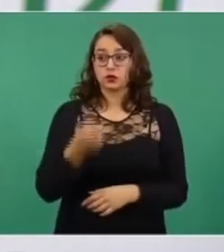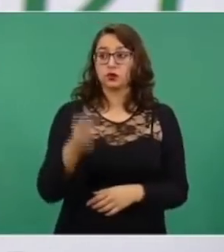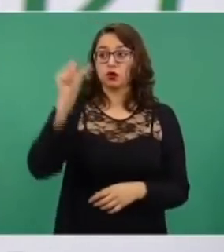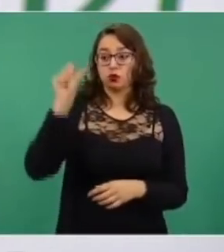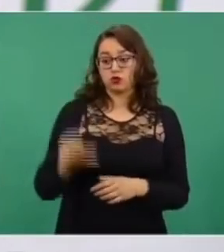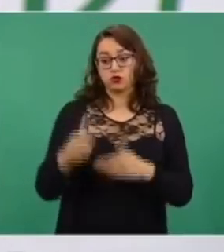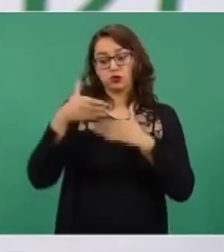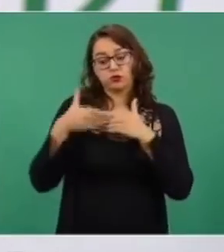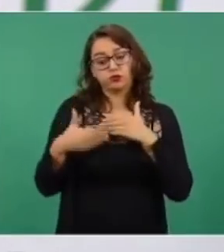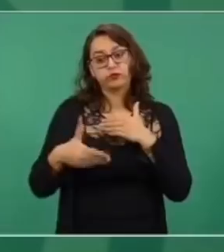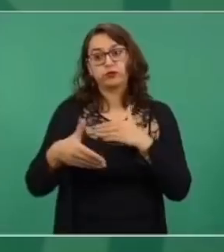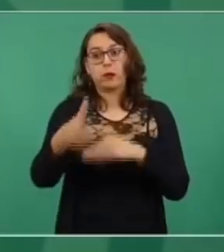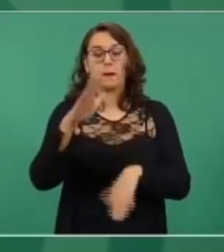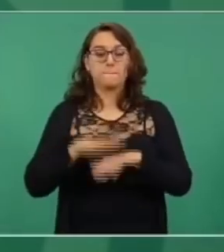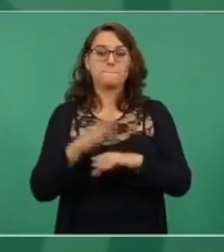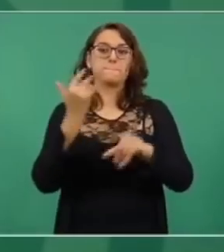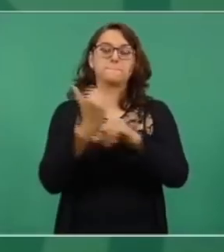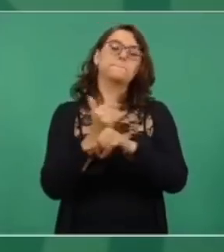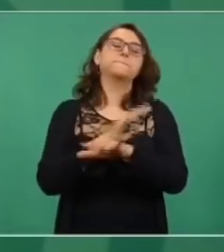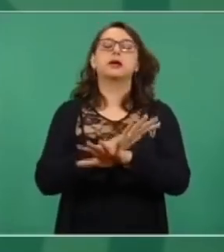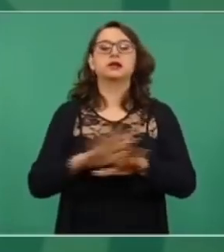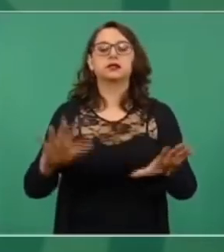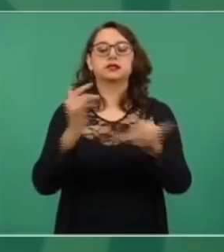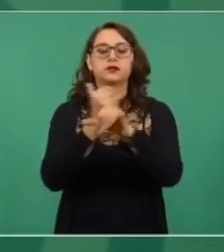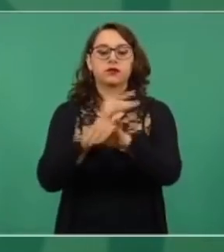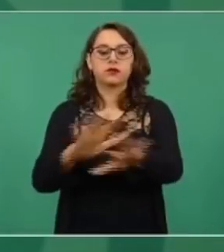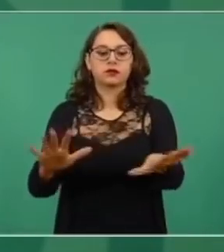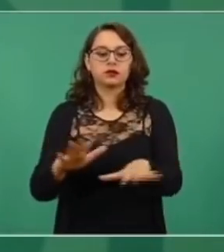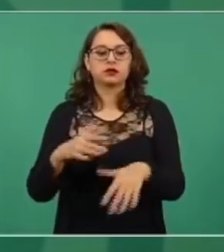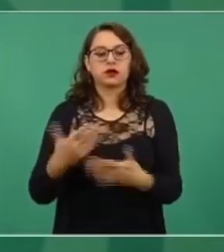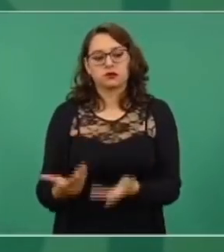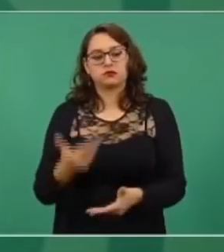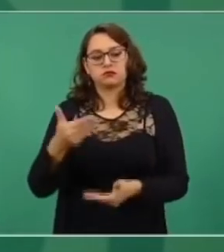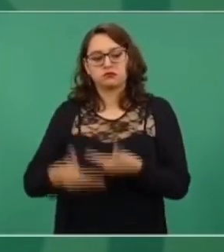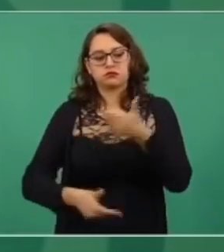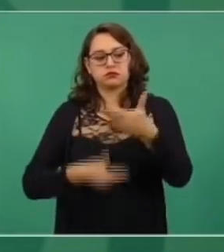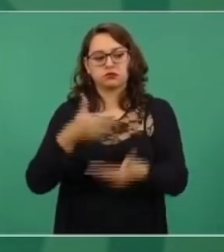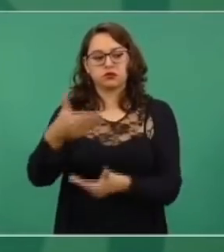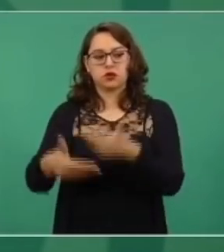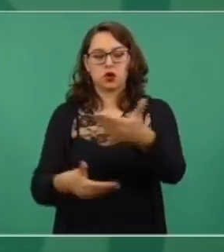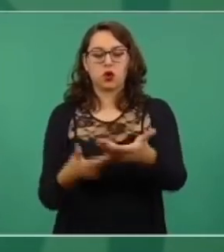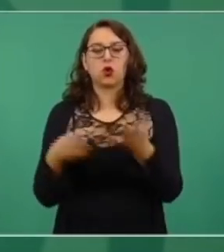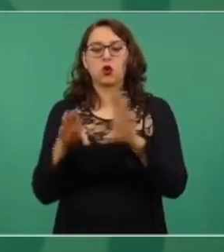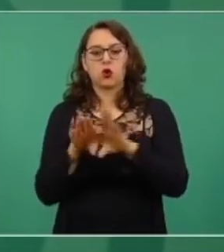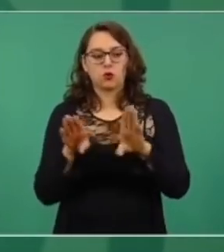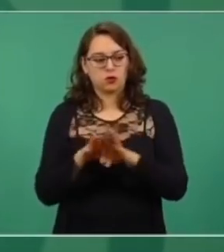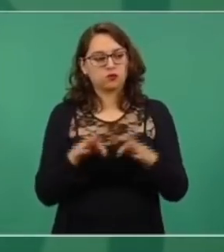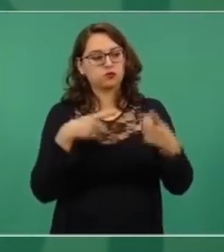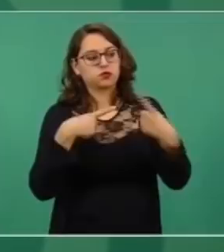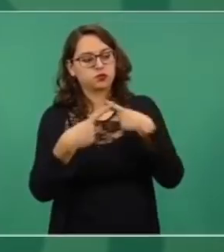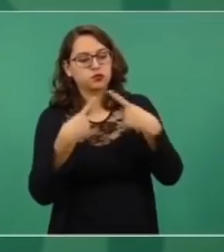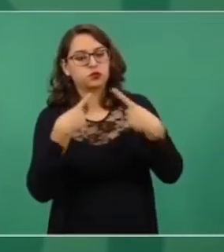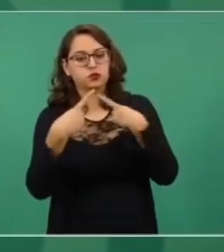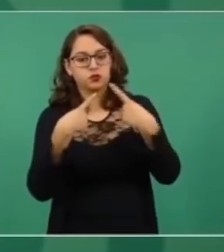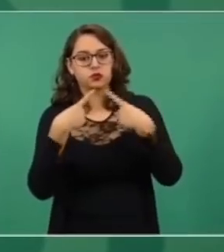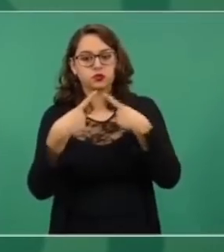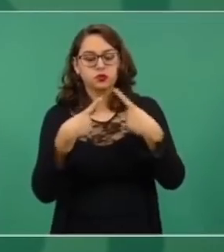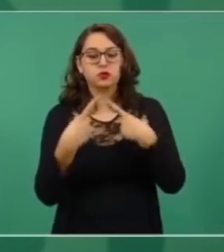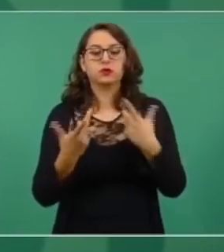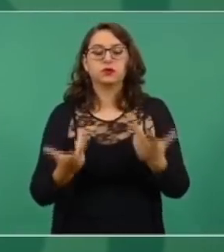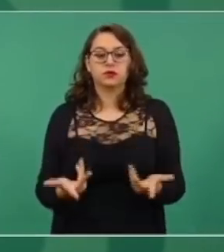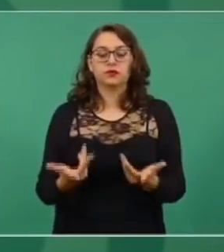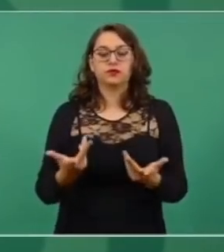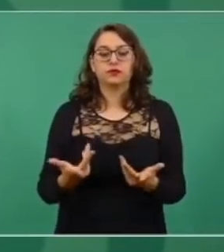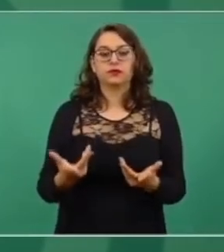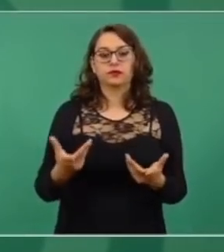conforme vayamos avanzando con nuestras contrapartes en DHS, especialmente CBP, y también con CDC,